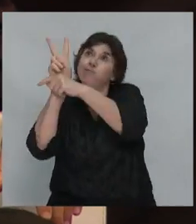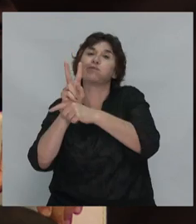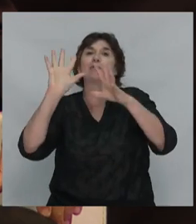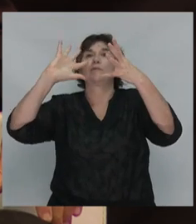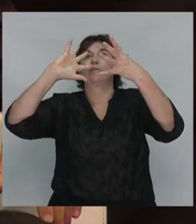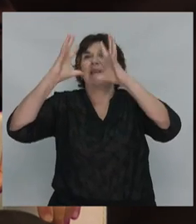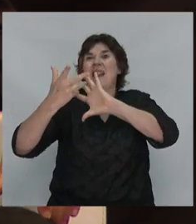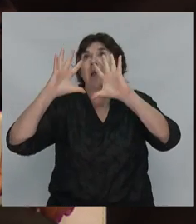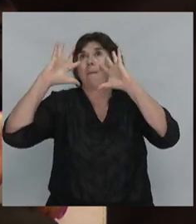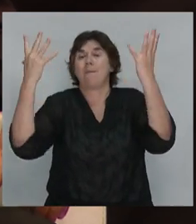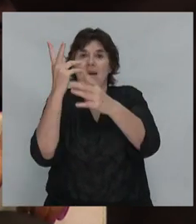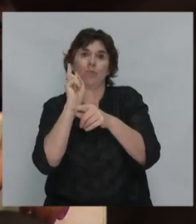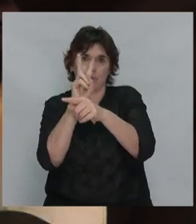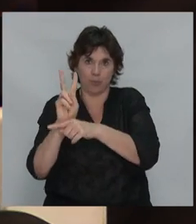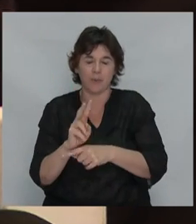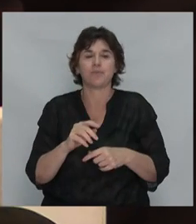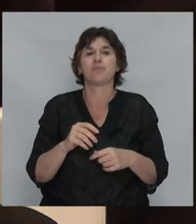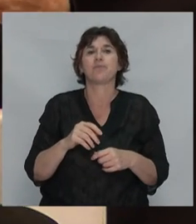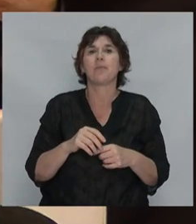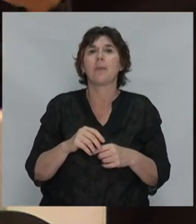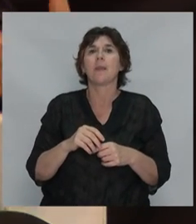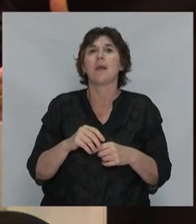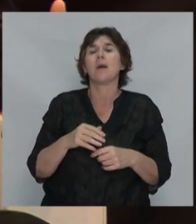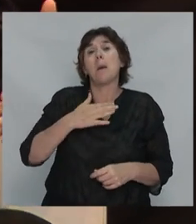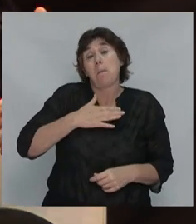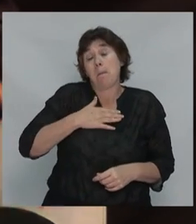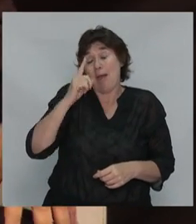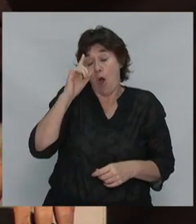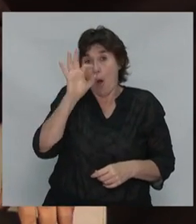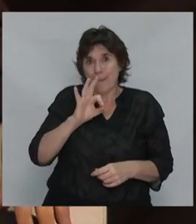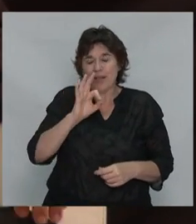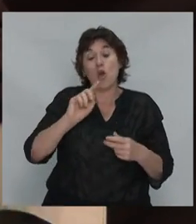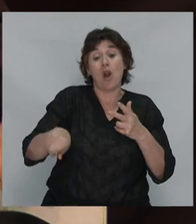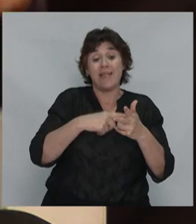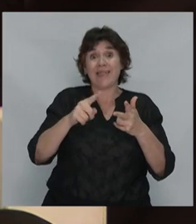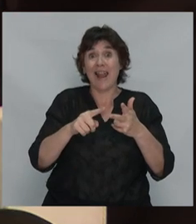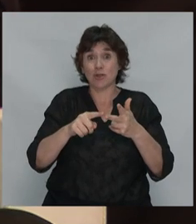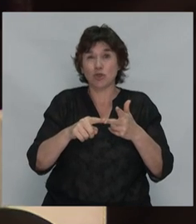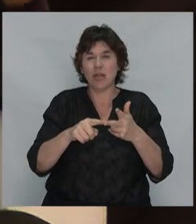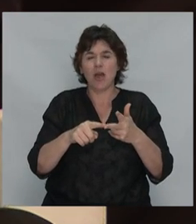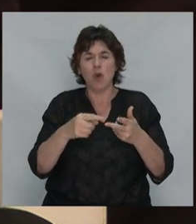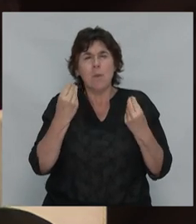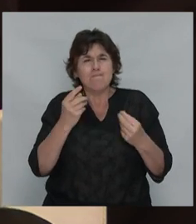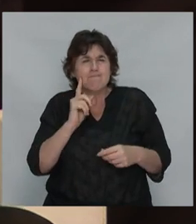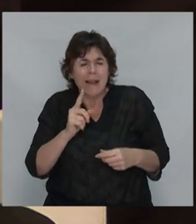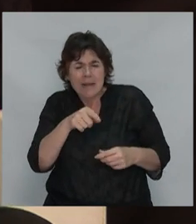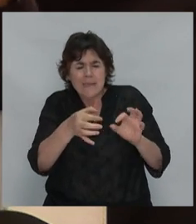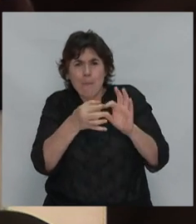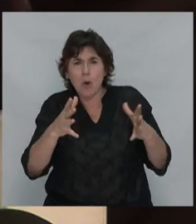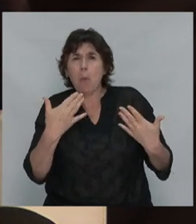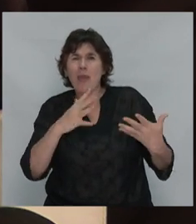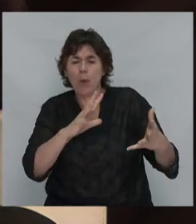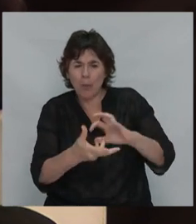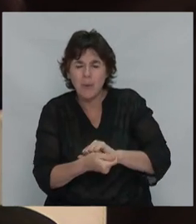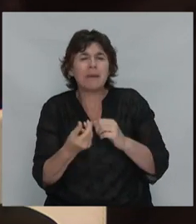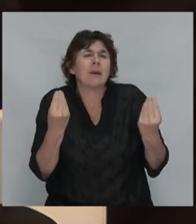tercer objetivo de la democracia en mi opinión de entre las urgencias de la democracia está en enfrentar